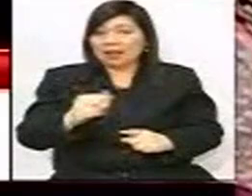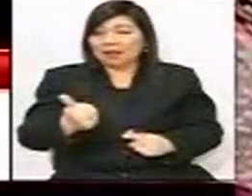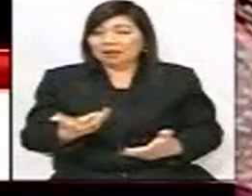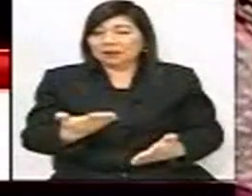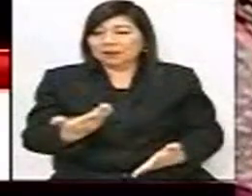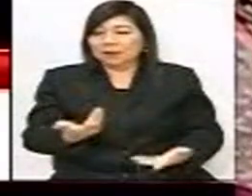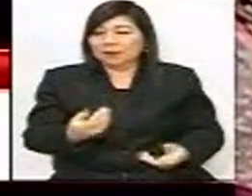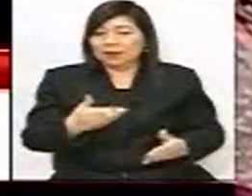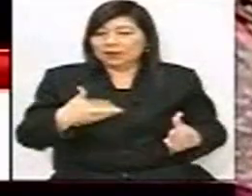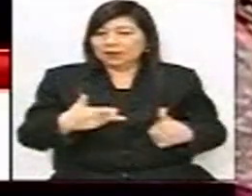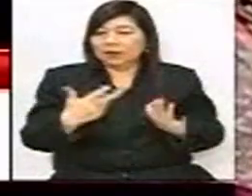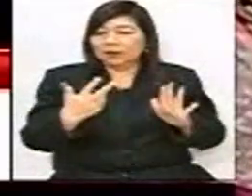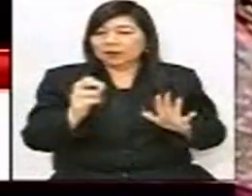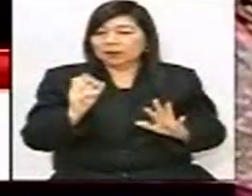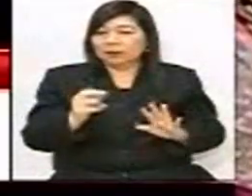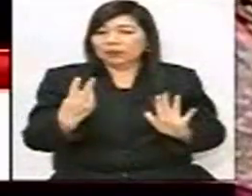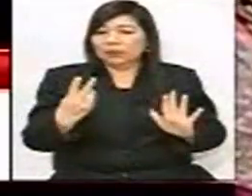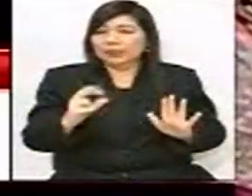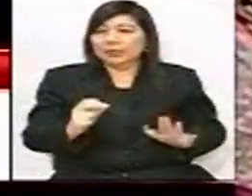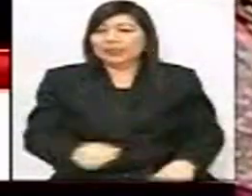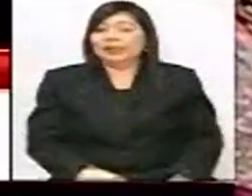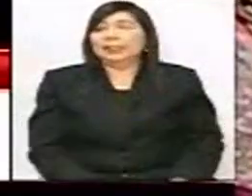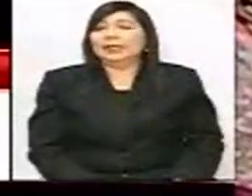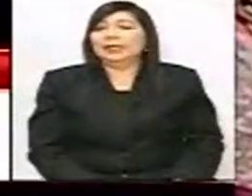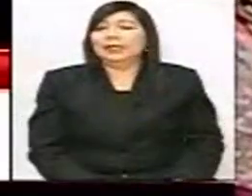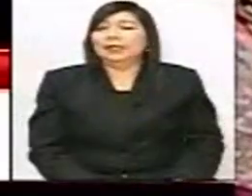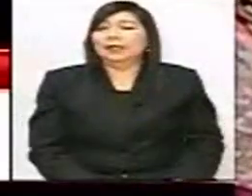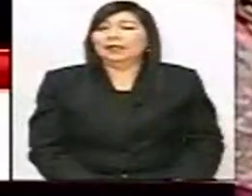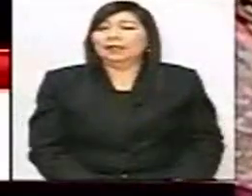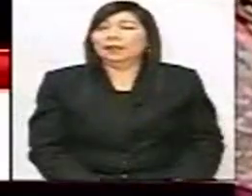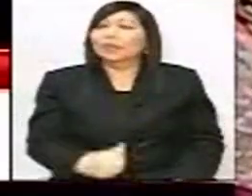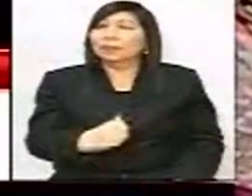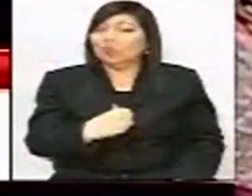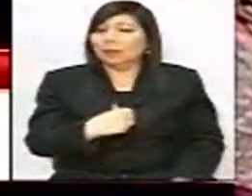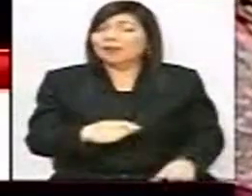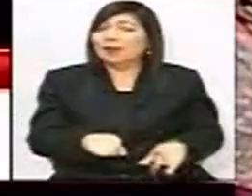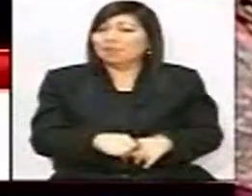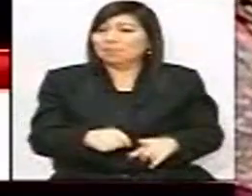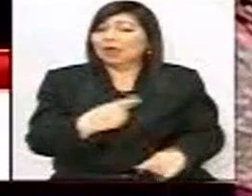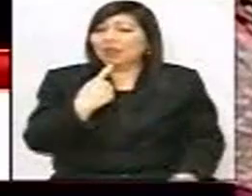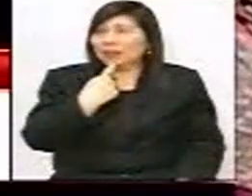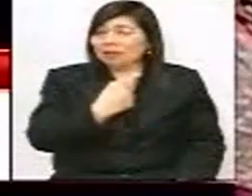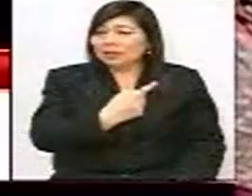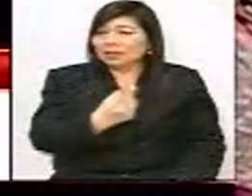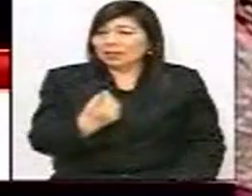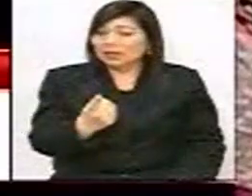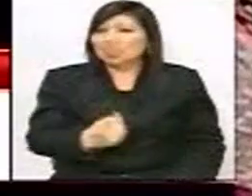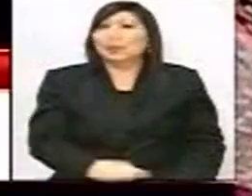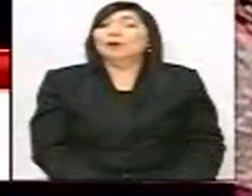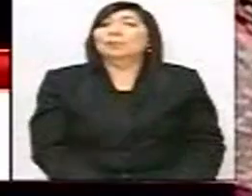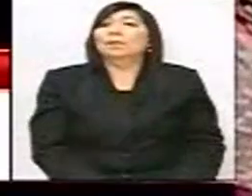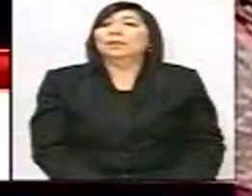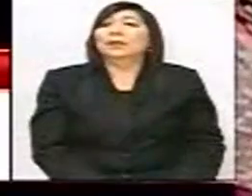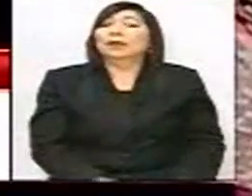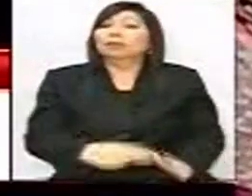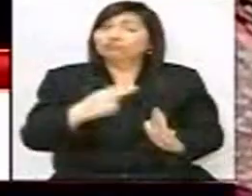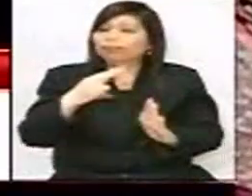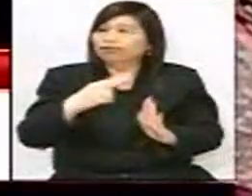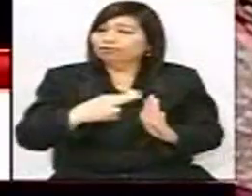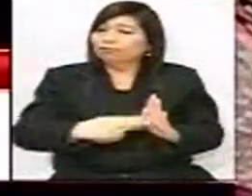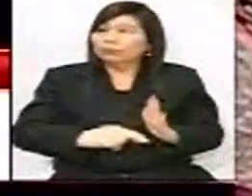está el peaje 7.70. Así es que yo también me auno a un llamado desde el Ejecutivo a que se